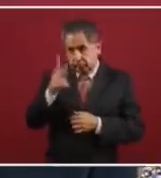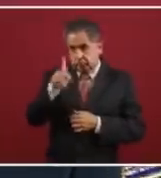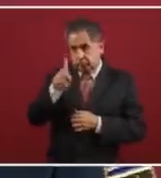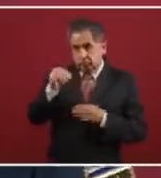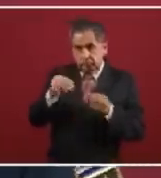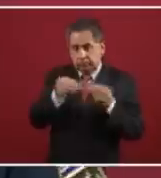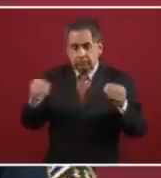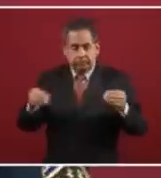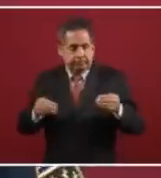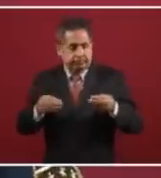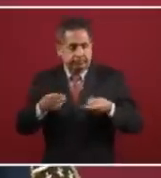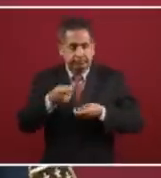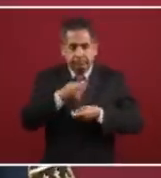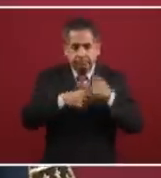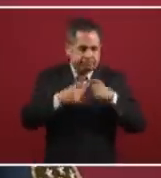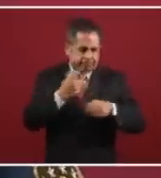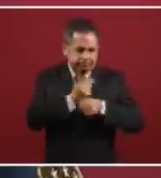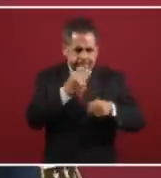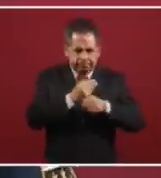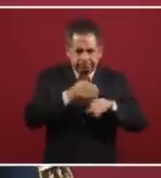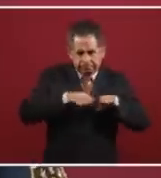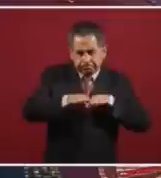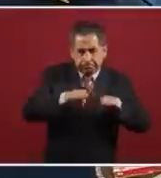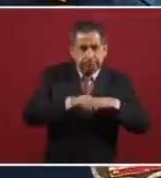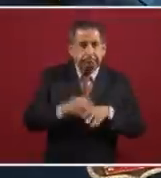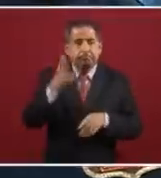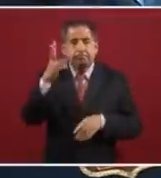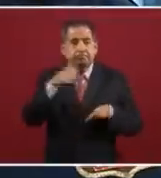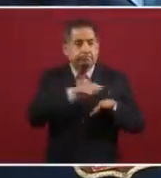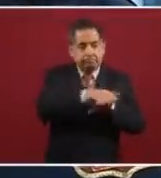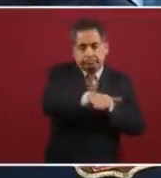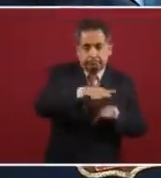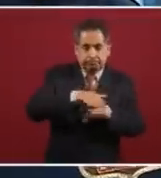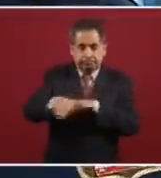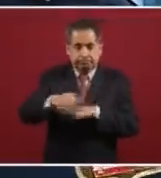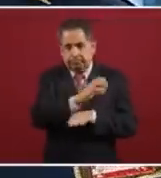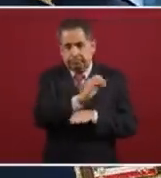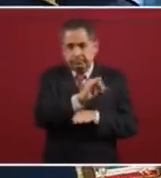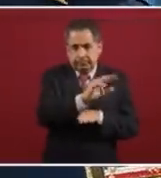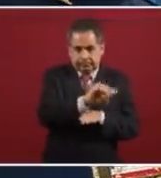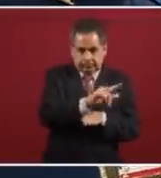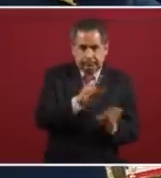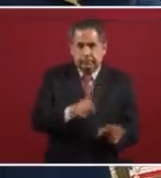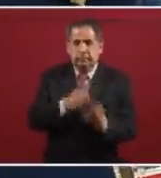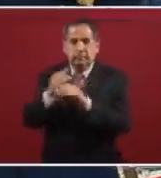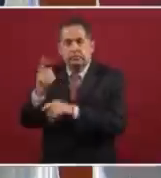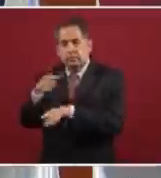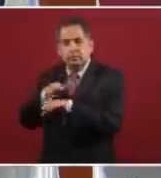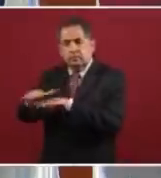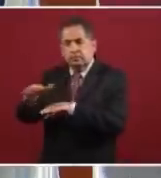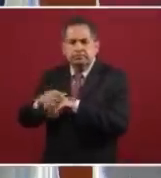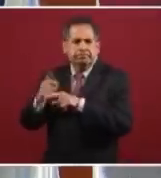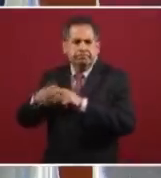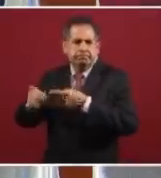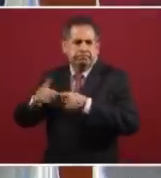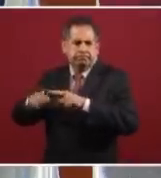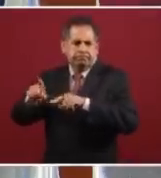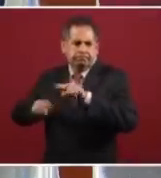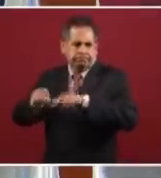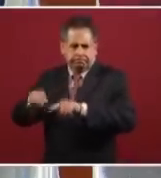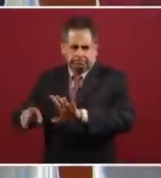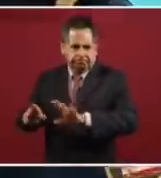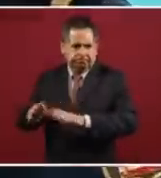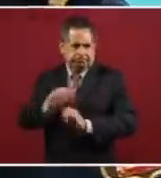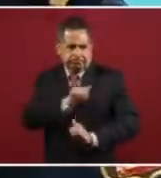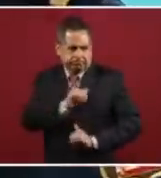de interconectividad, las 3 pistas, 2 que serán de uso civil y una para operaciones mixtas. Se